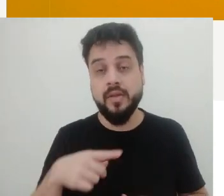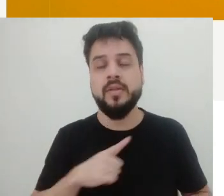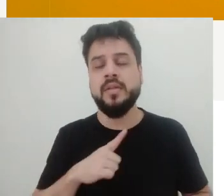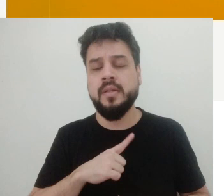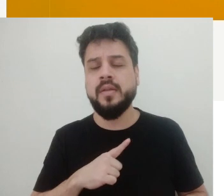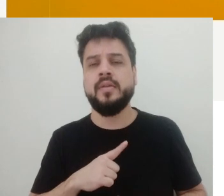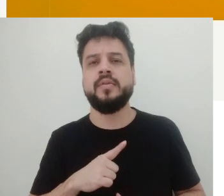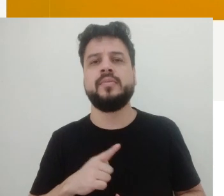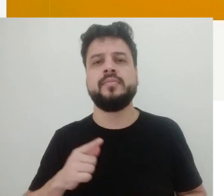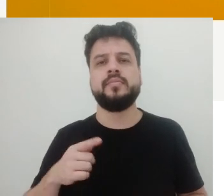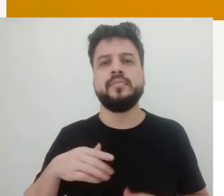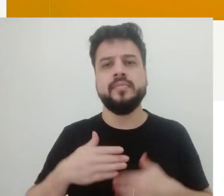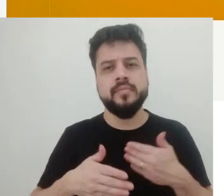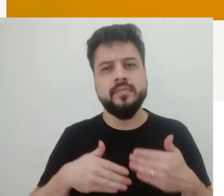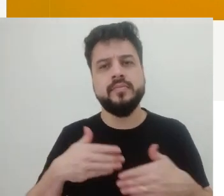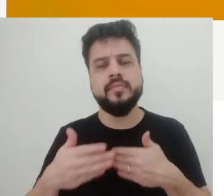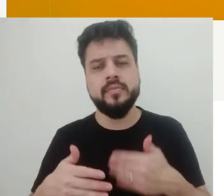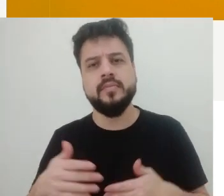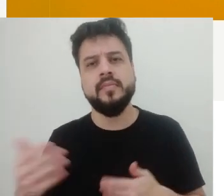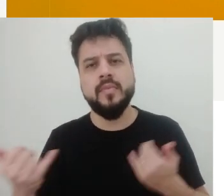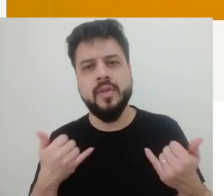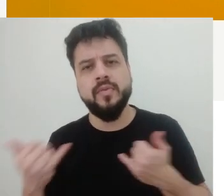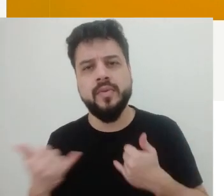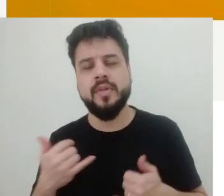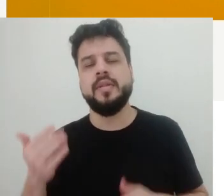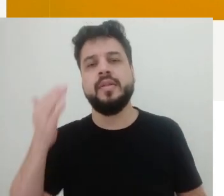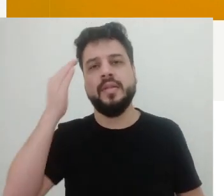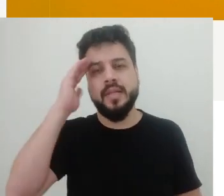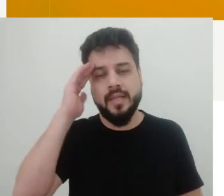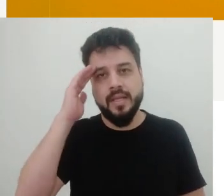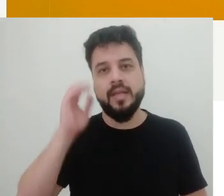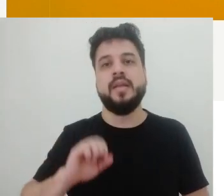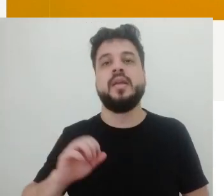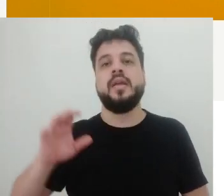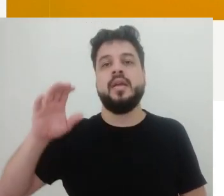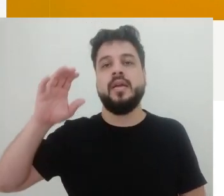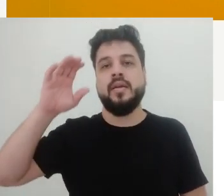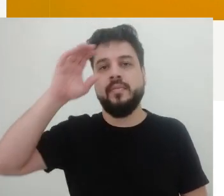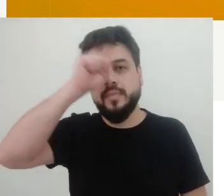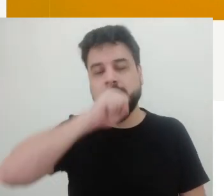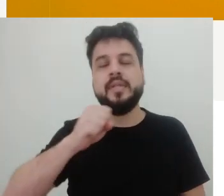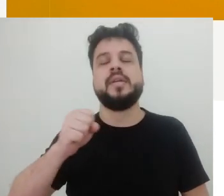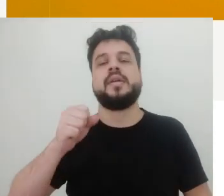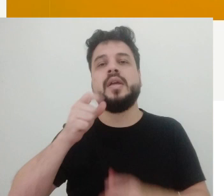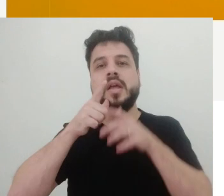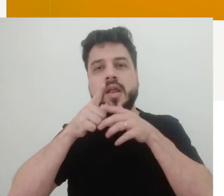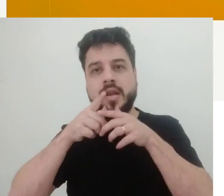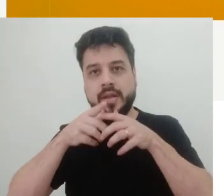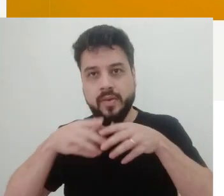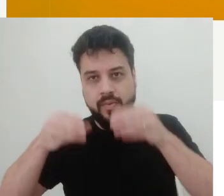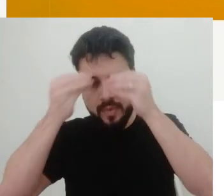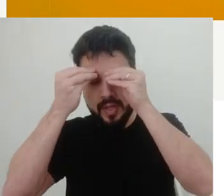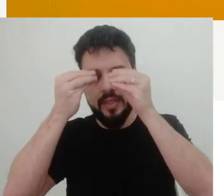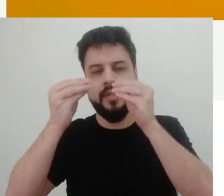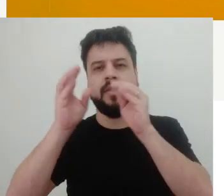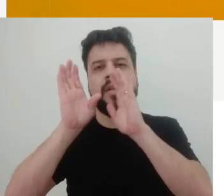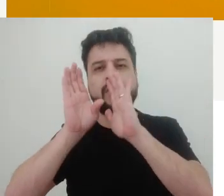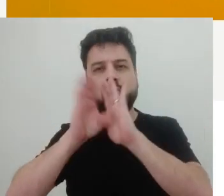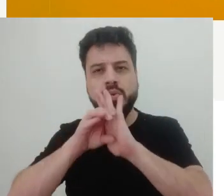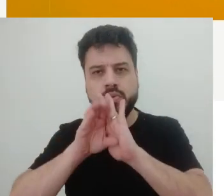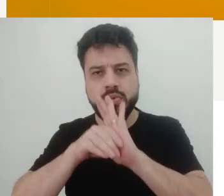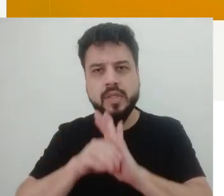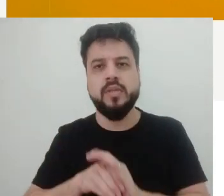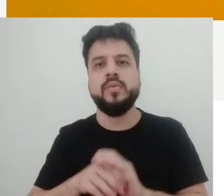del desarrollo, de la dependencia, de las teorías de la modernización, etcétera, que no habían estado en